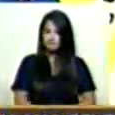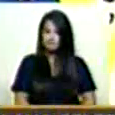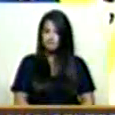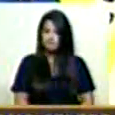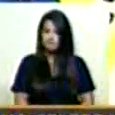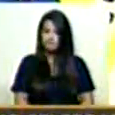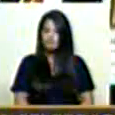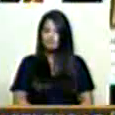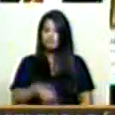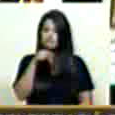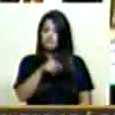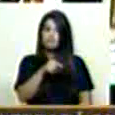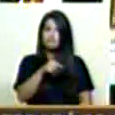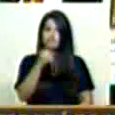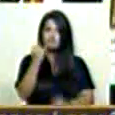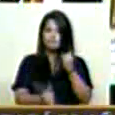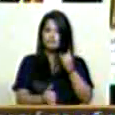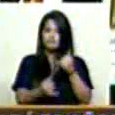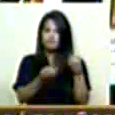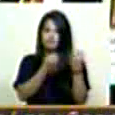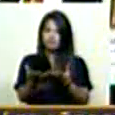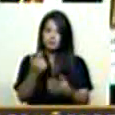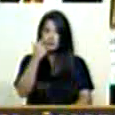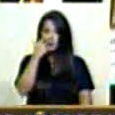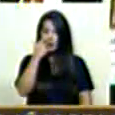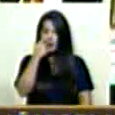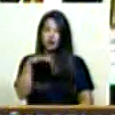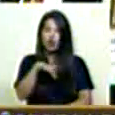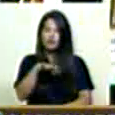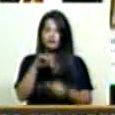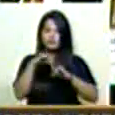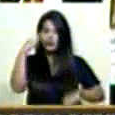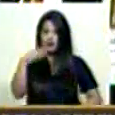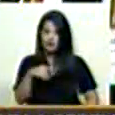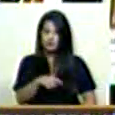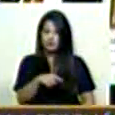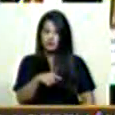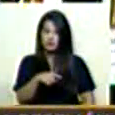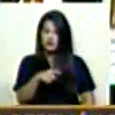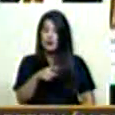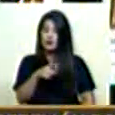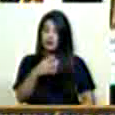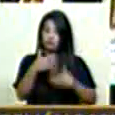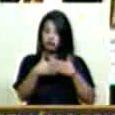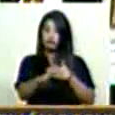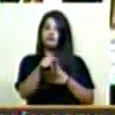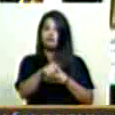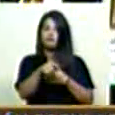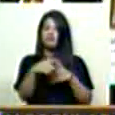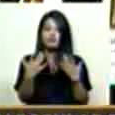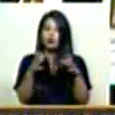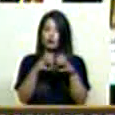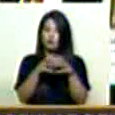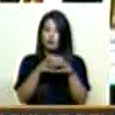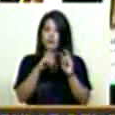suministraron que sustrajeron en el cuartel de la guardia nacional y durante el allanamiento hecho por los órganos de